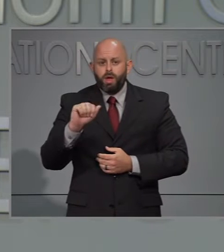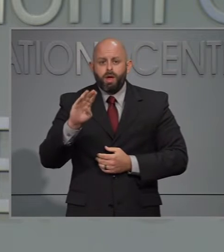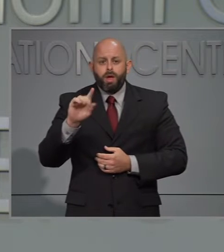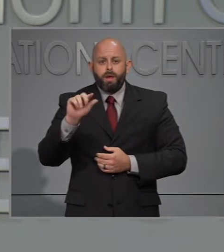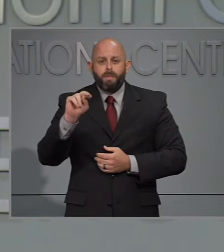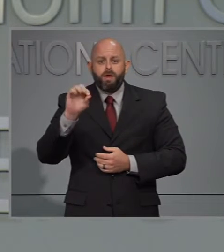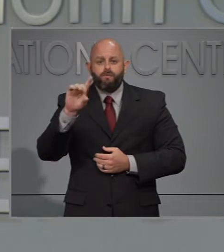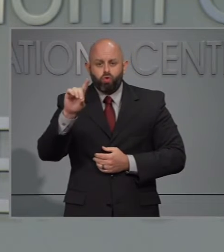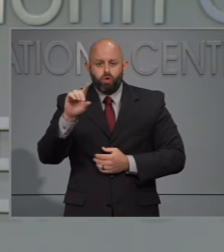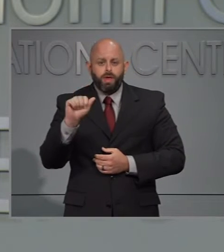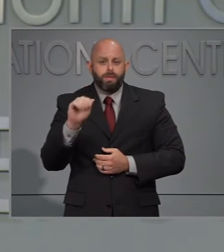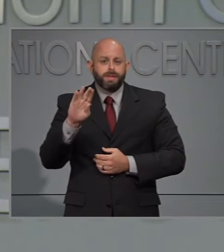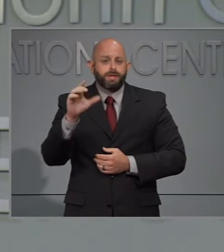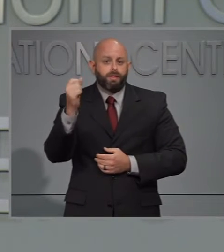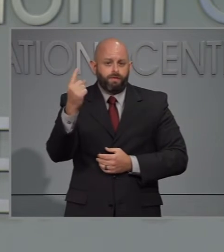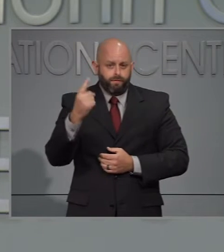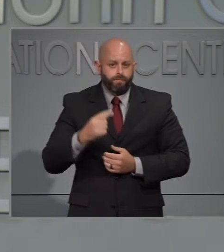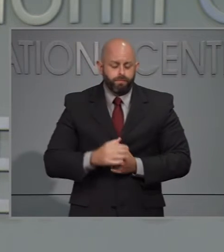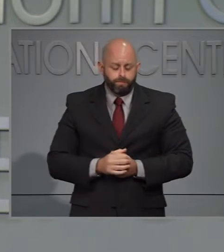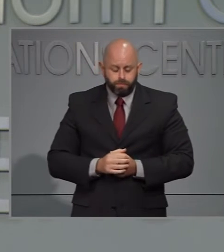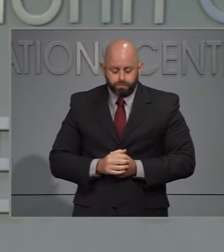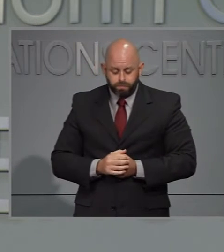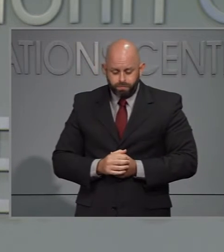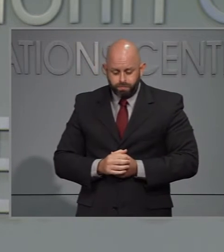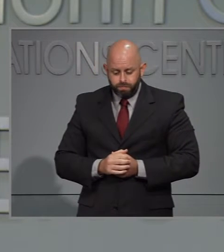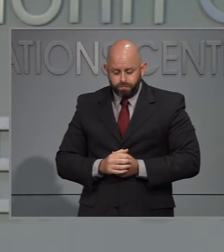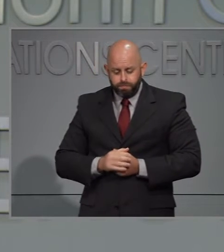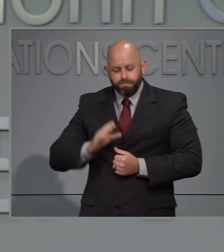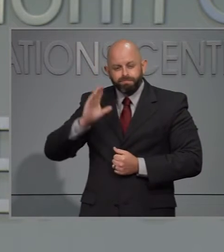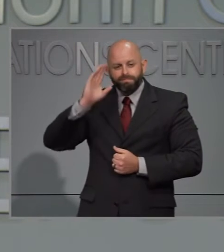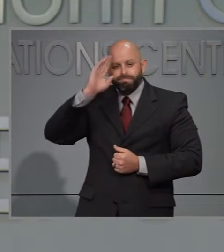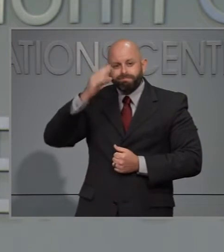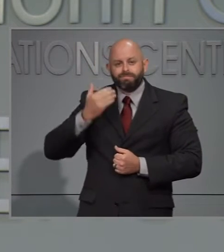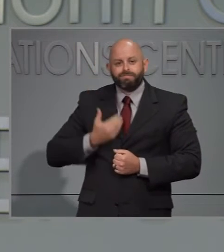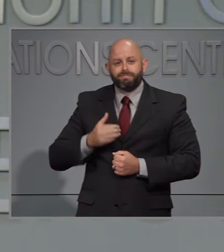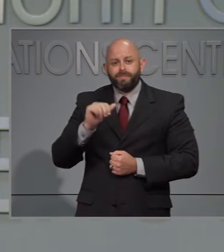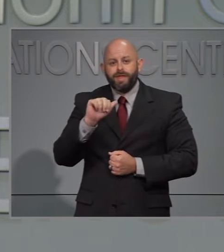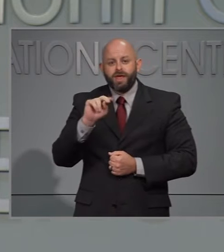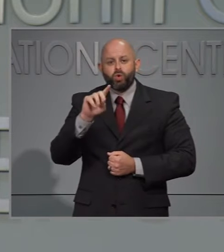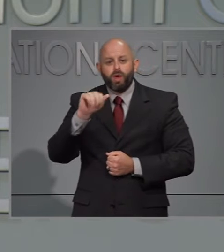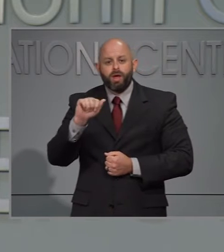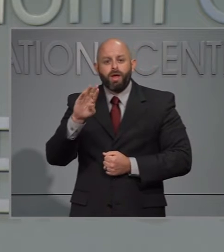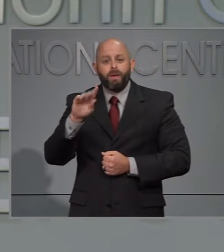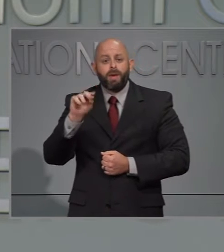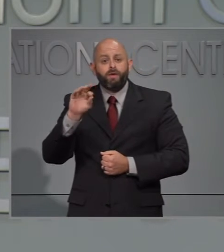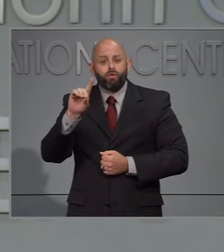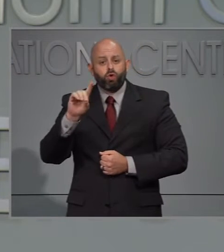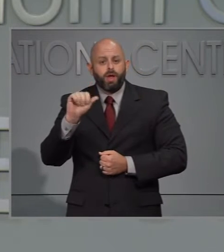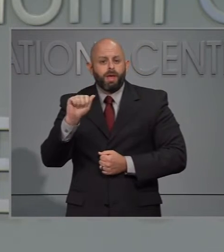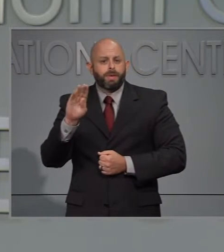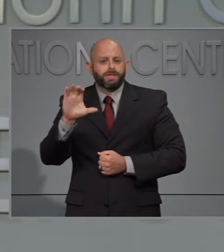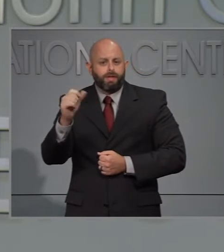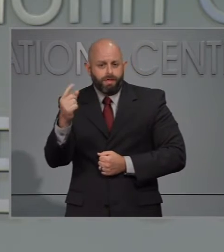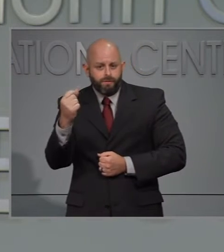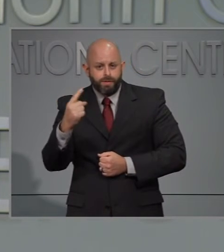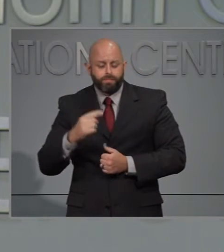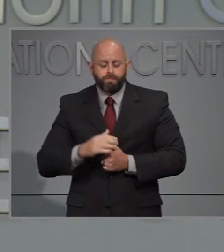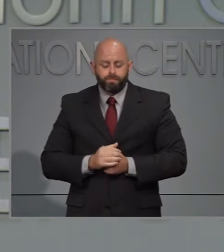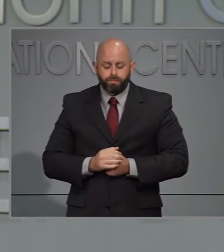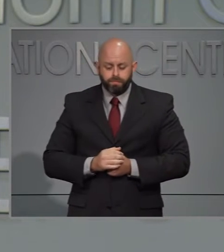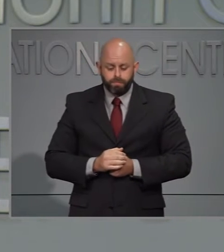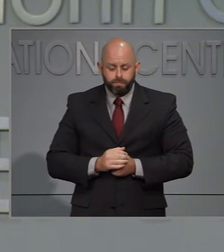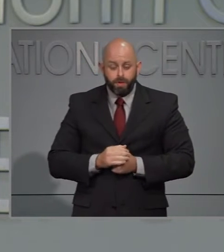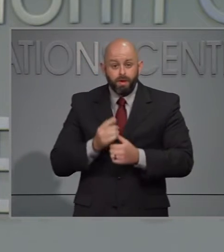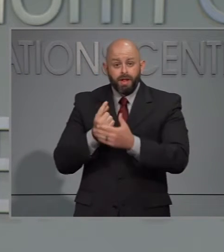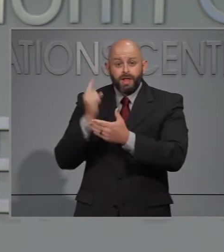Hola, gobernador. Andrea Blanford de ABC 11. Escuchamos de un grupo de investigadores de Duke la semana